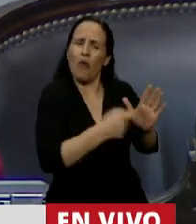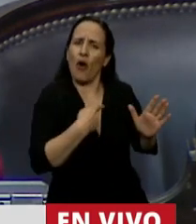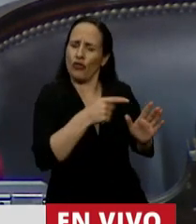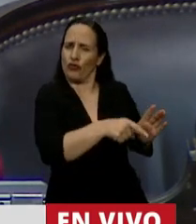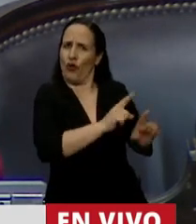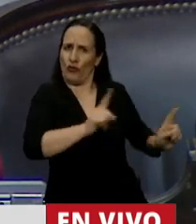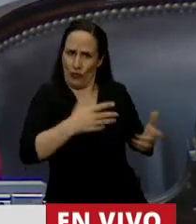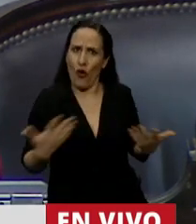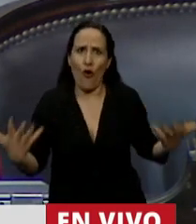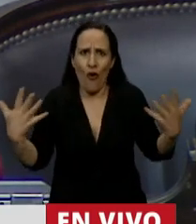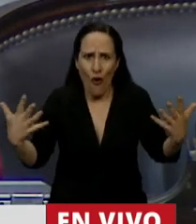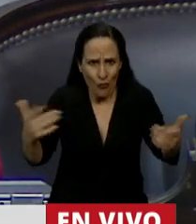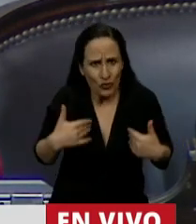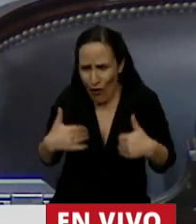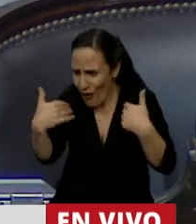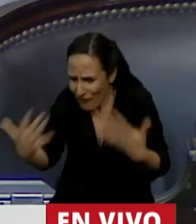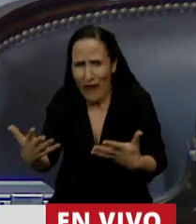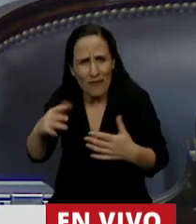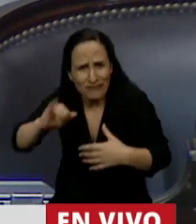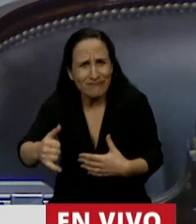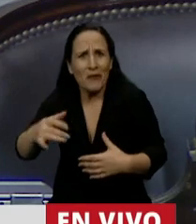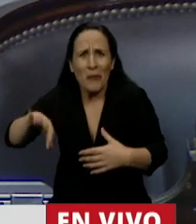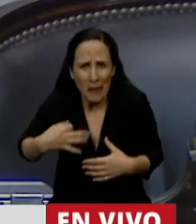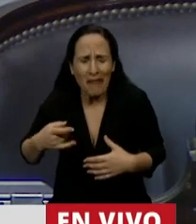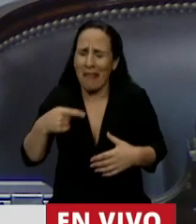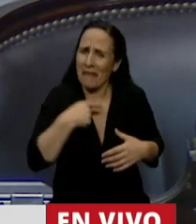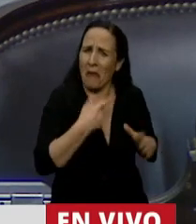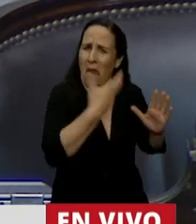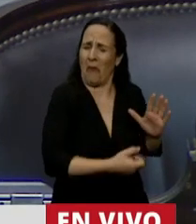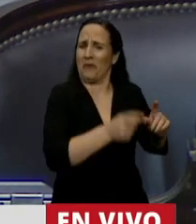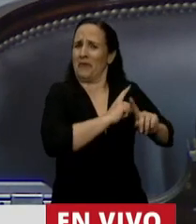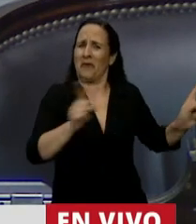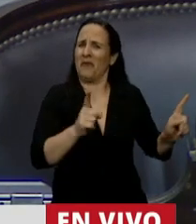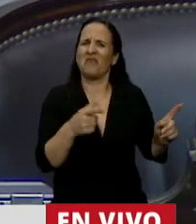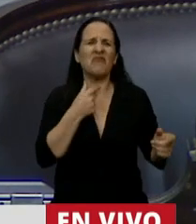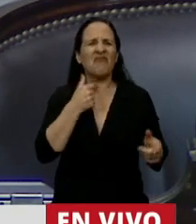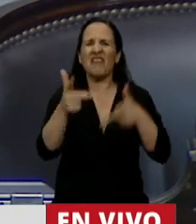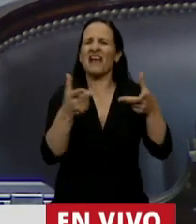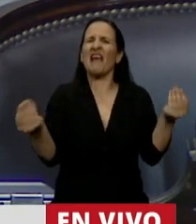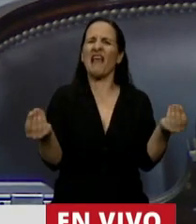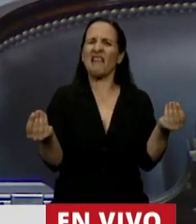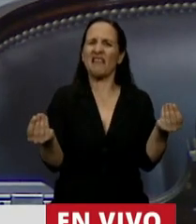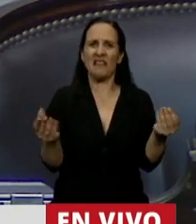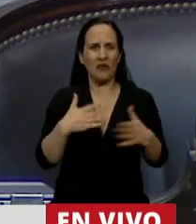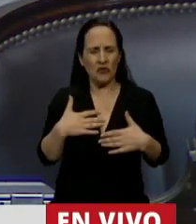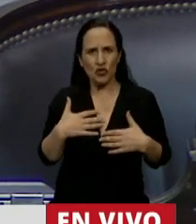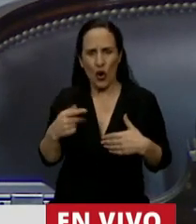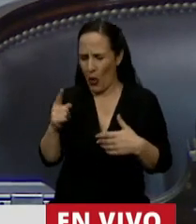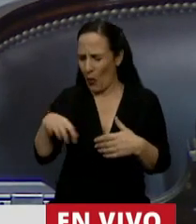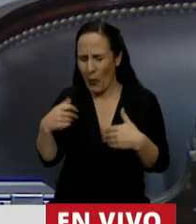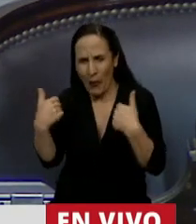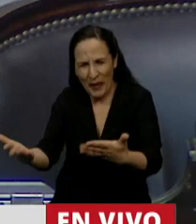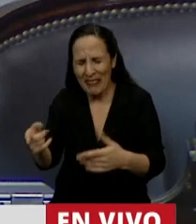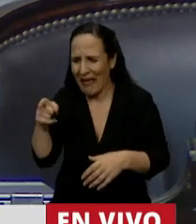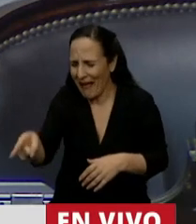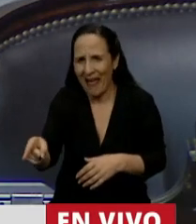estoy a favor de la vida y en contra del aborto qué significa esto que para estar a favor de la vida las